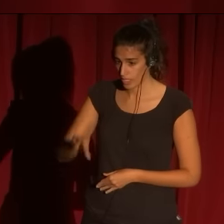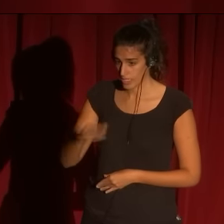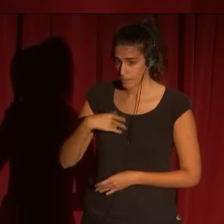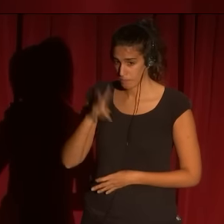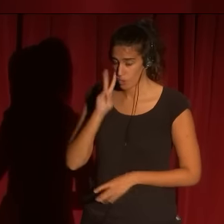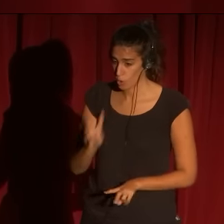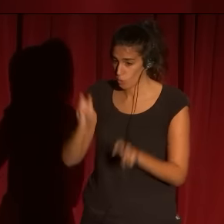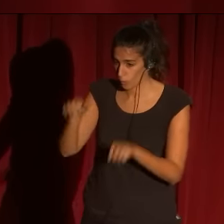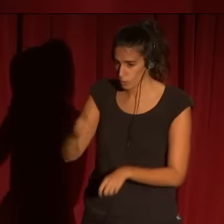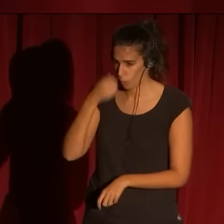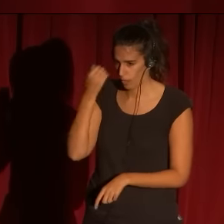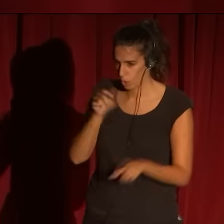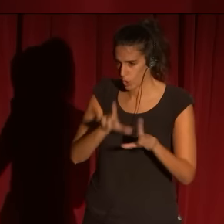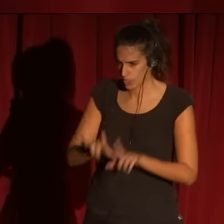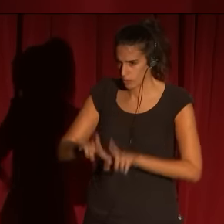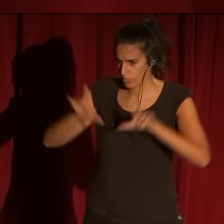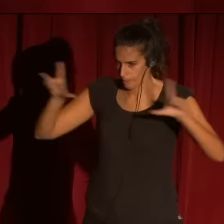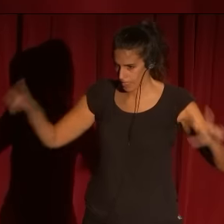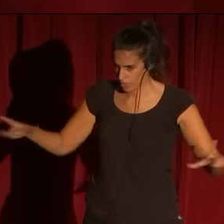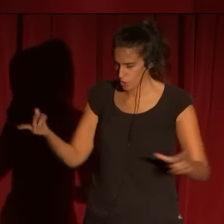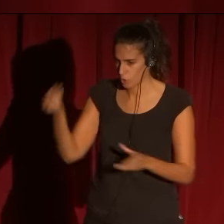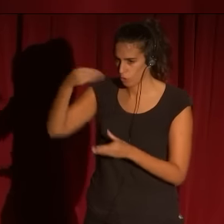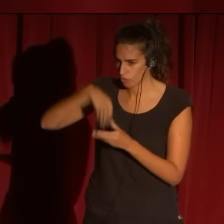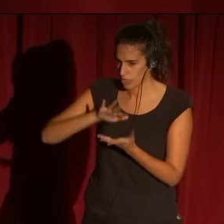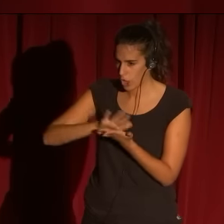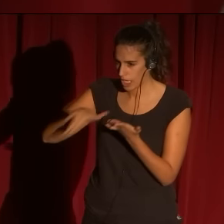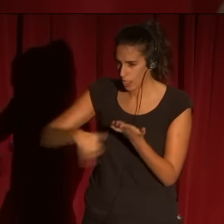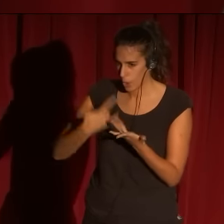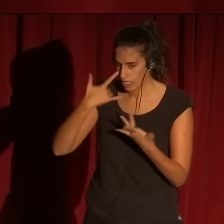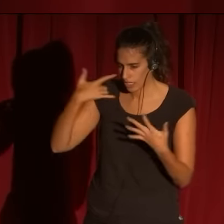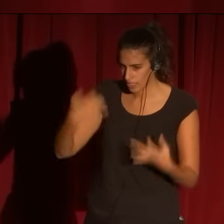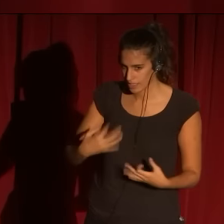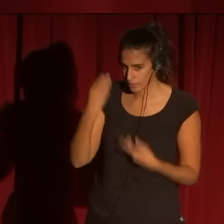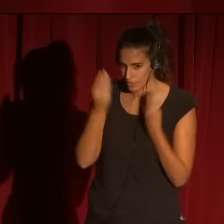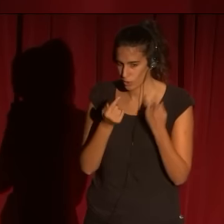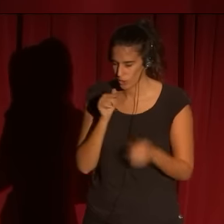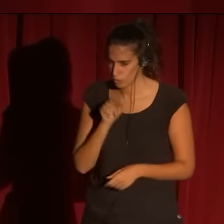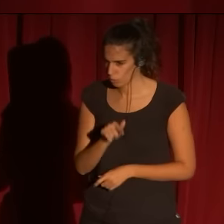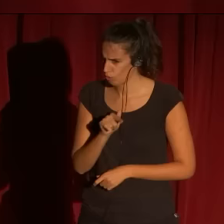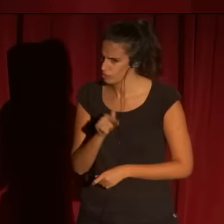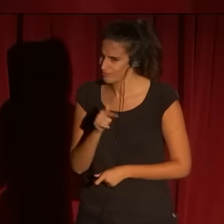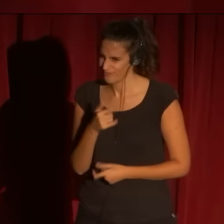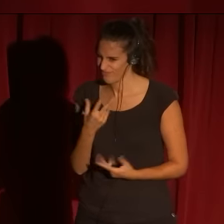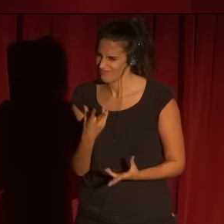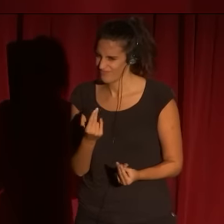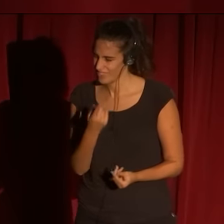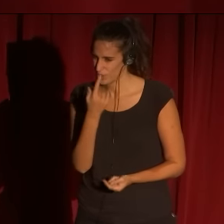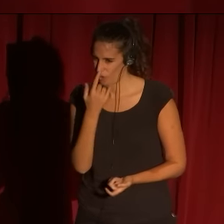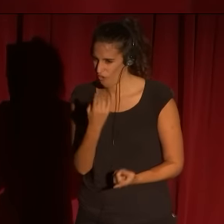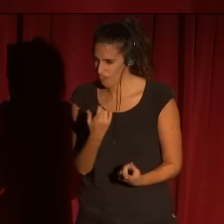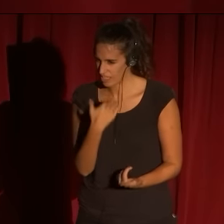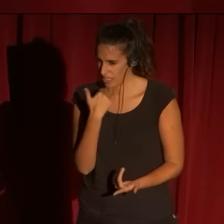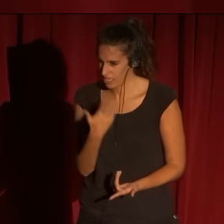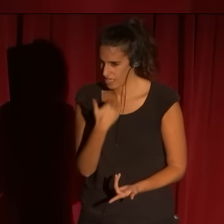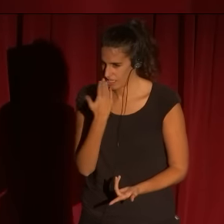los nuevos bodegones viendo el tamaño viendo el contenido viendo el lenguaje realista y pensando esto Esto no esto se ha quedado muy corto no